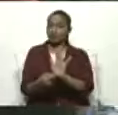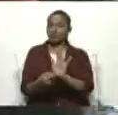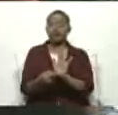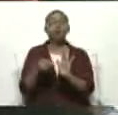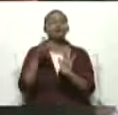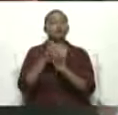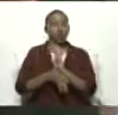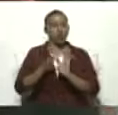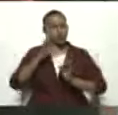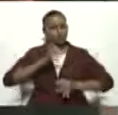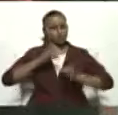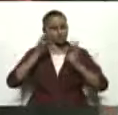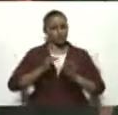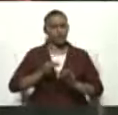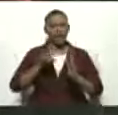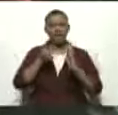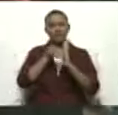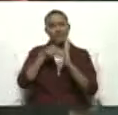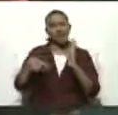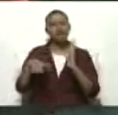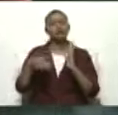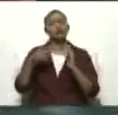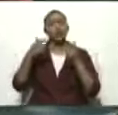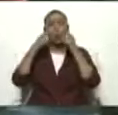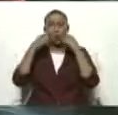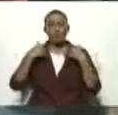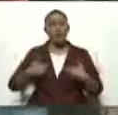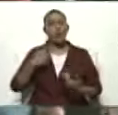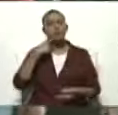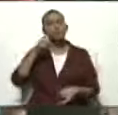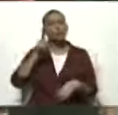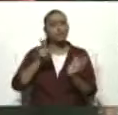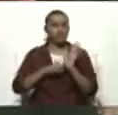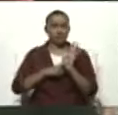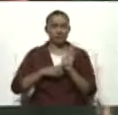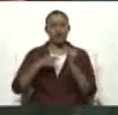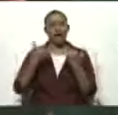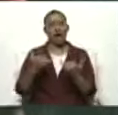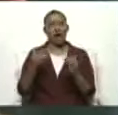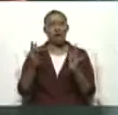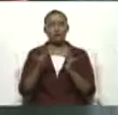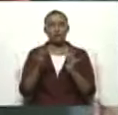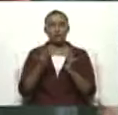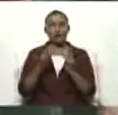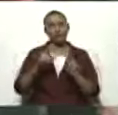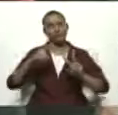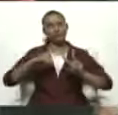derechos humanos. Con esta información, yo retorno el contacto a los estudios de Venezolana de Televisión. Adelante.